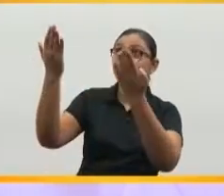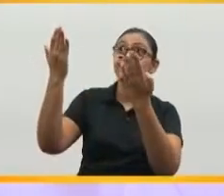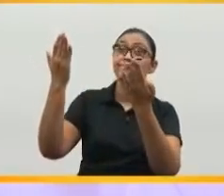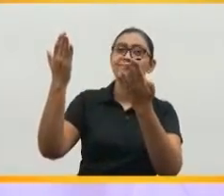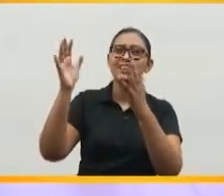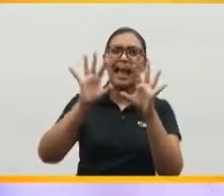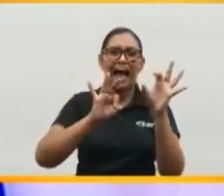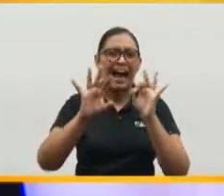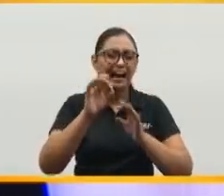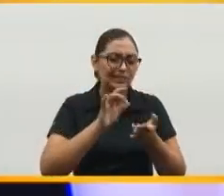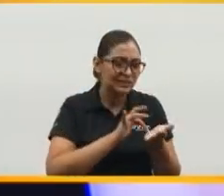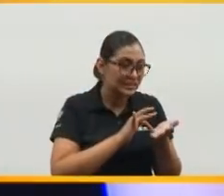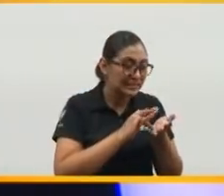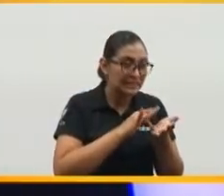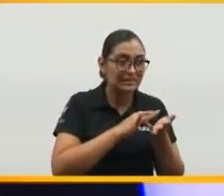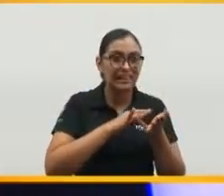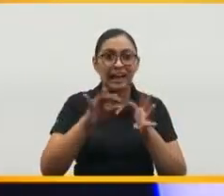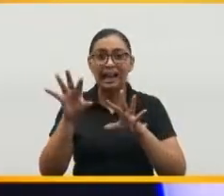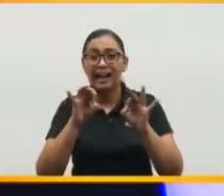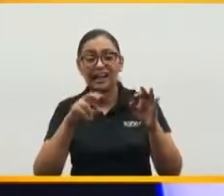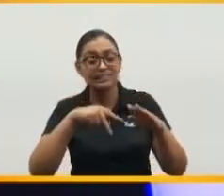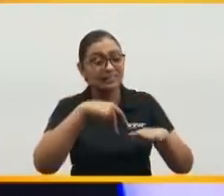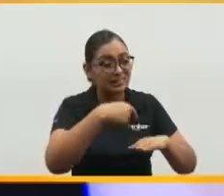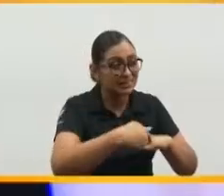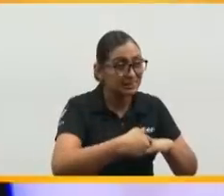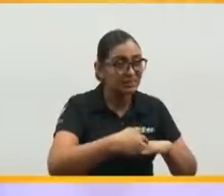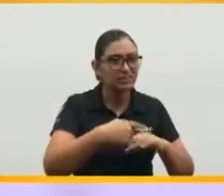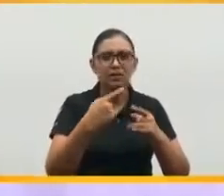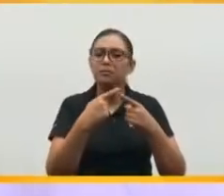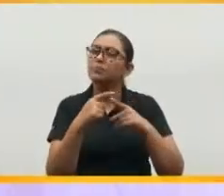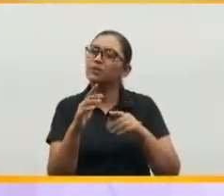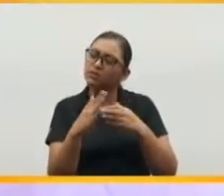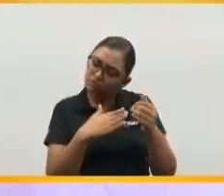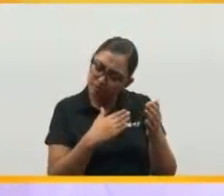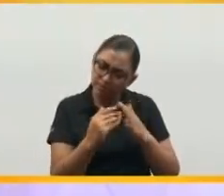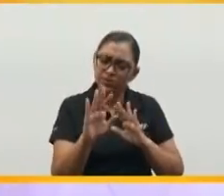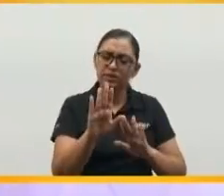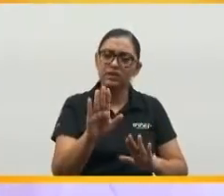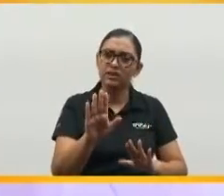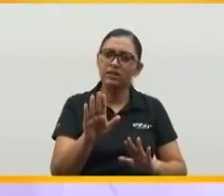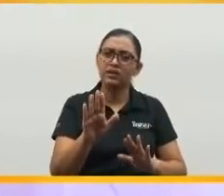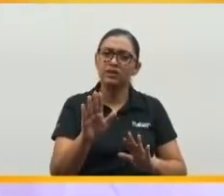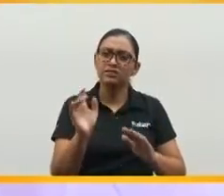Alguna debilidad puede haber, algún tropiezo puede haber, pero no es lo último de la batalla.